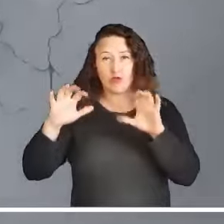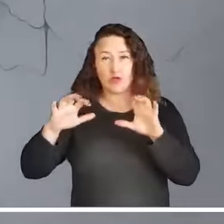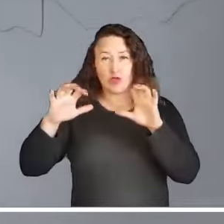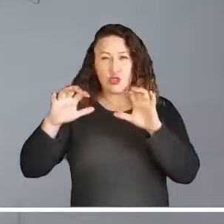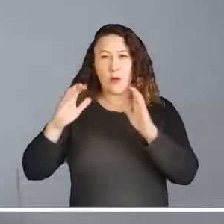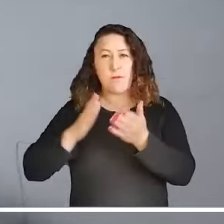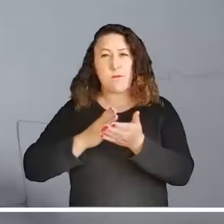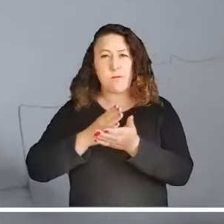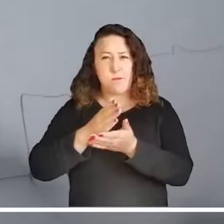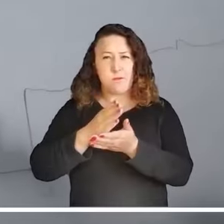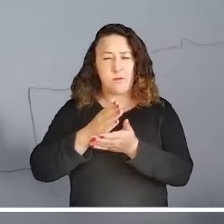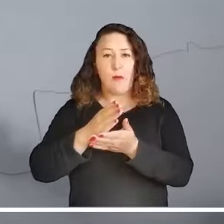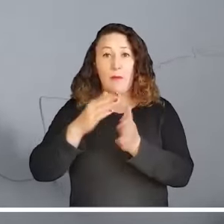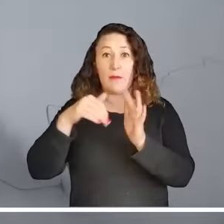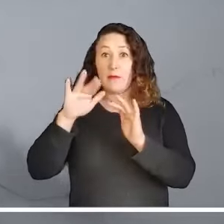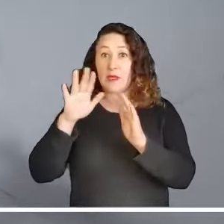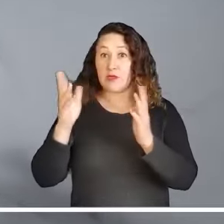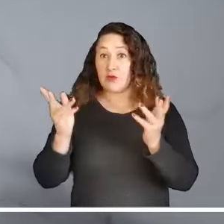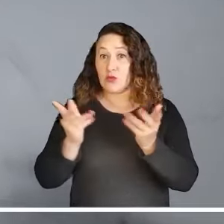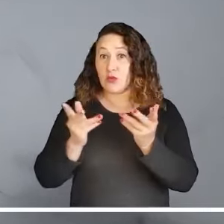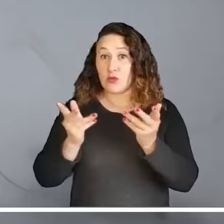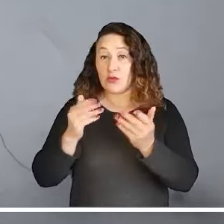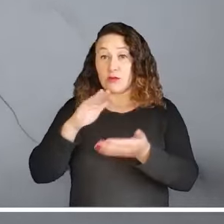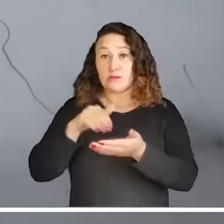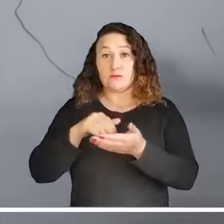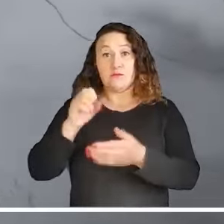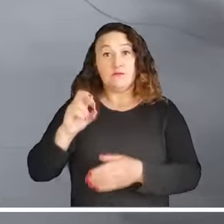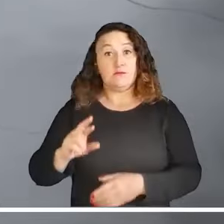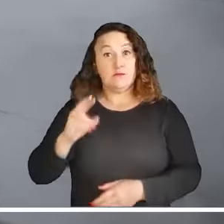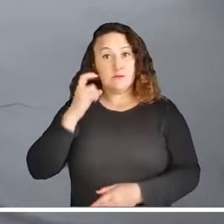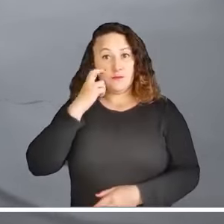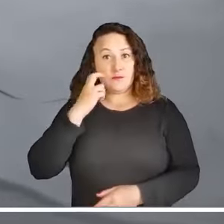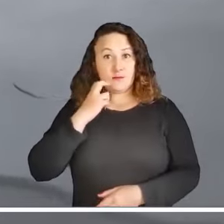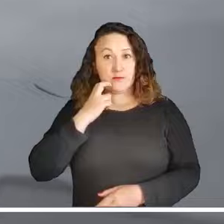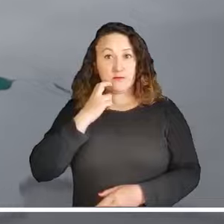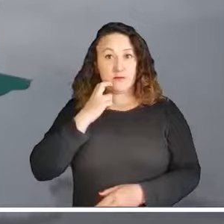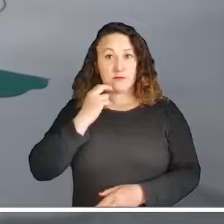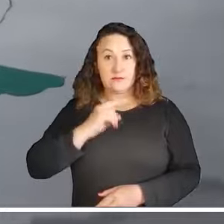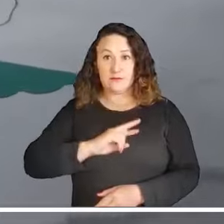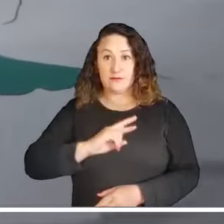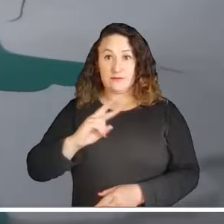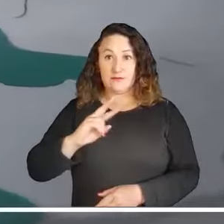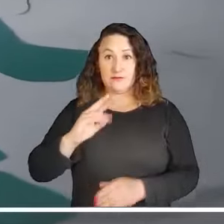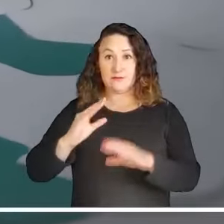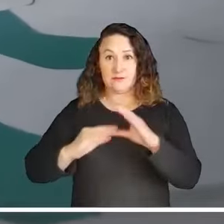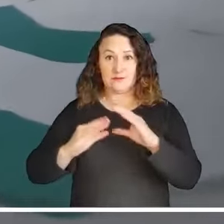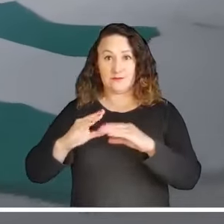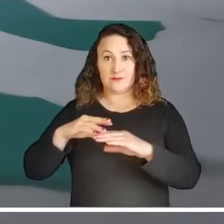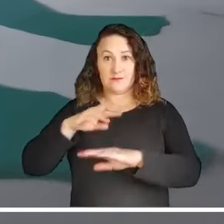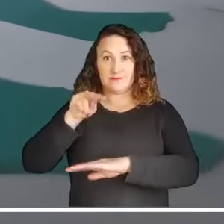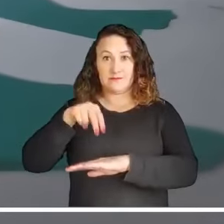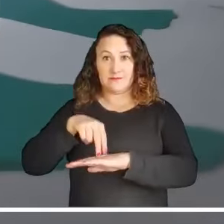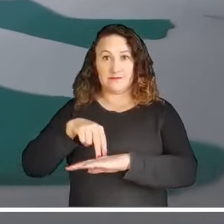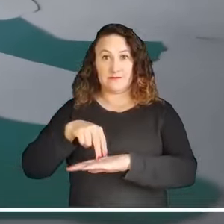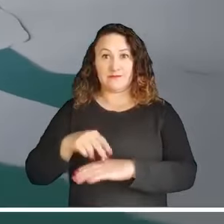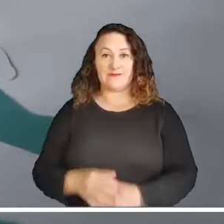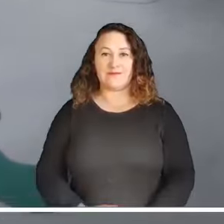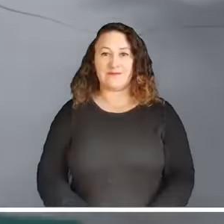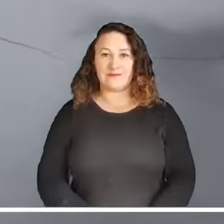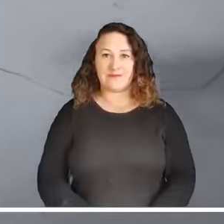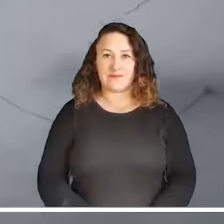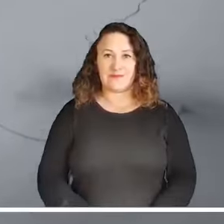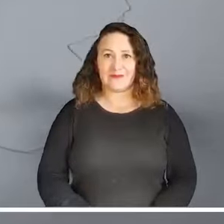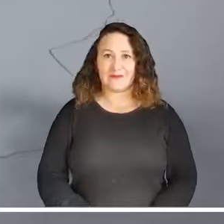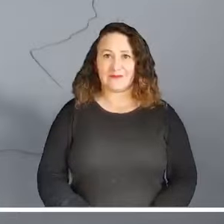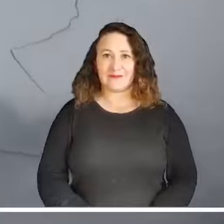En el Pacífico, las nubes y las lluvias se mantendrán presentes, especialmente en el centro y sur de Chocó, así como en Valle